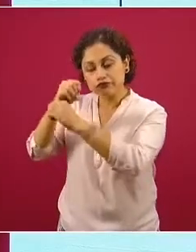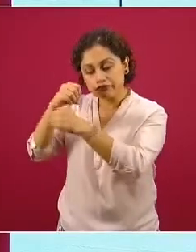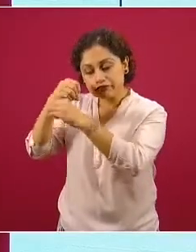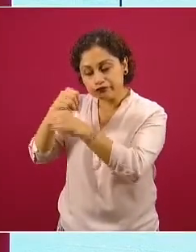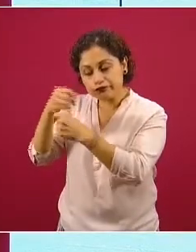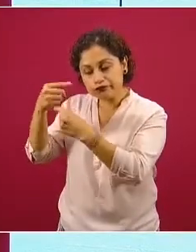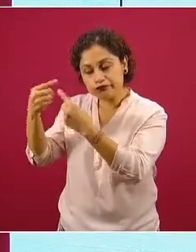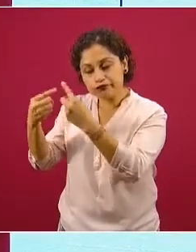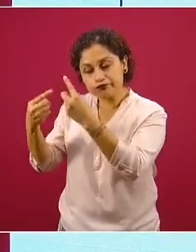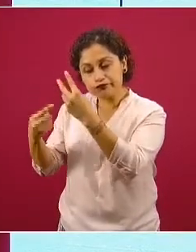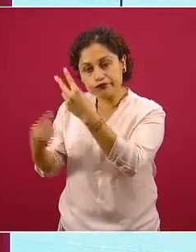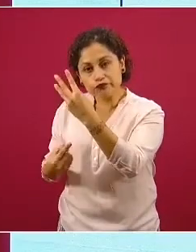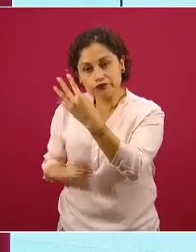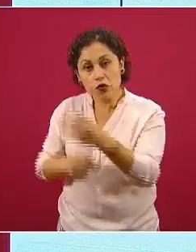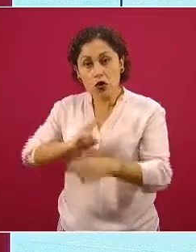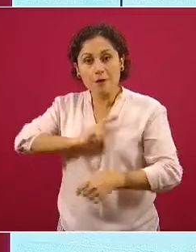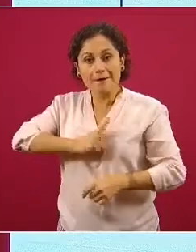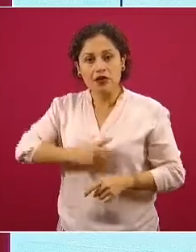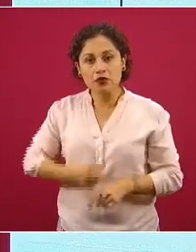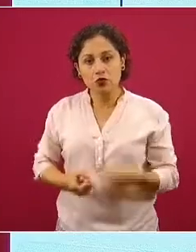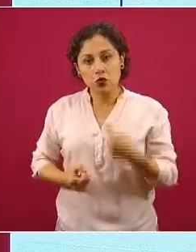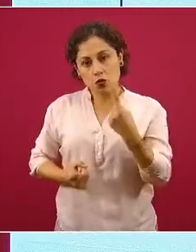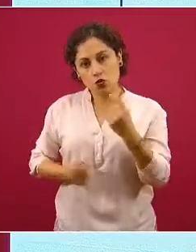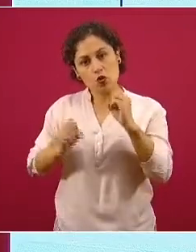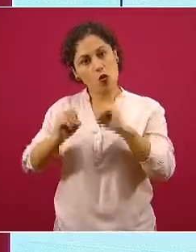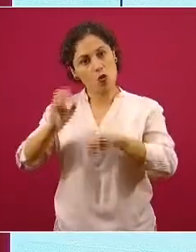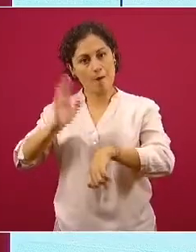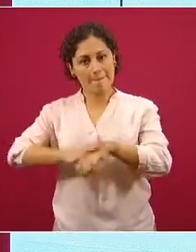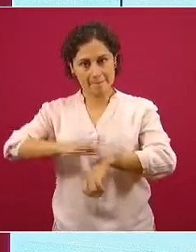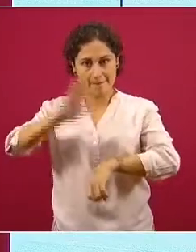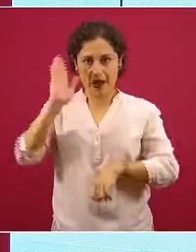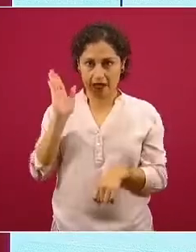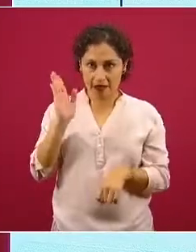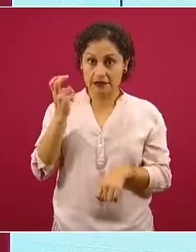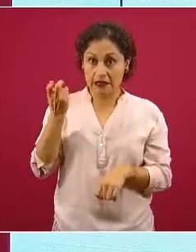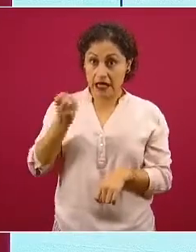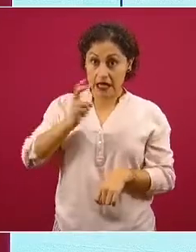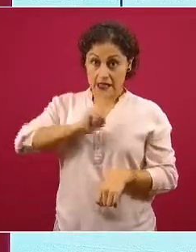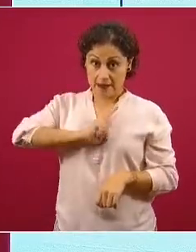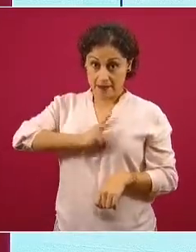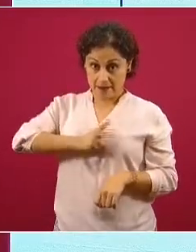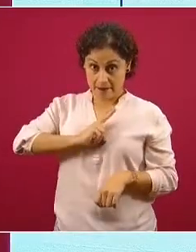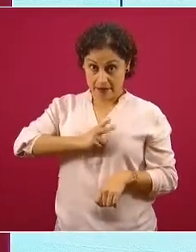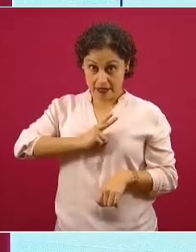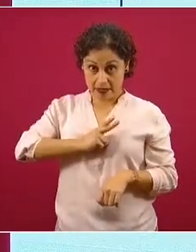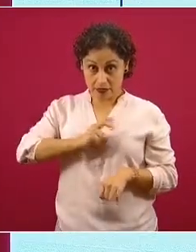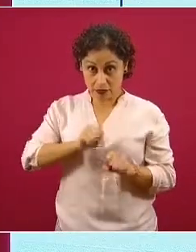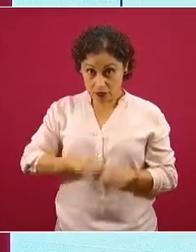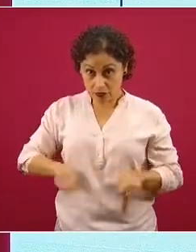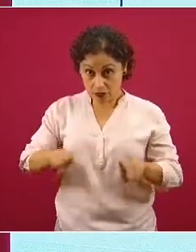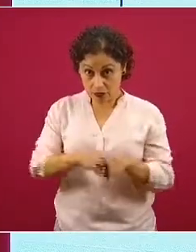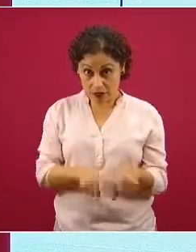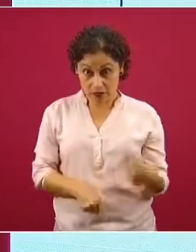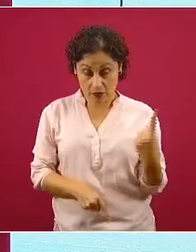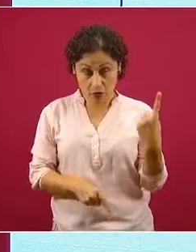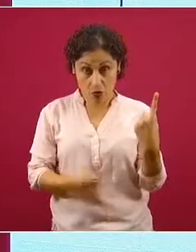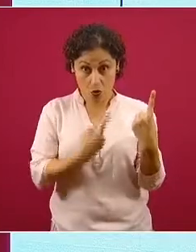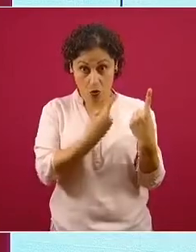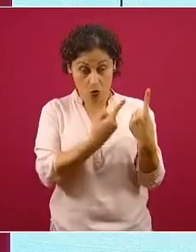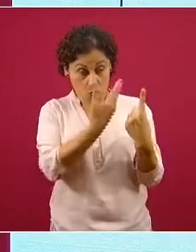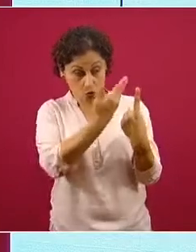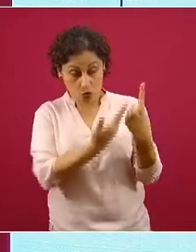otros virus. Y esos otros virus no están asociados con un paciente que fue registrado con un cuadro